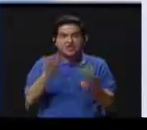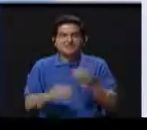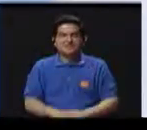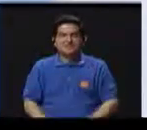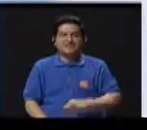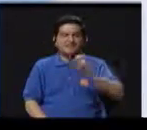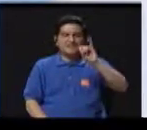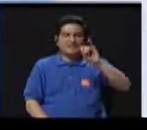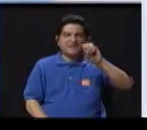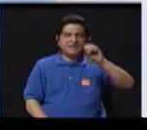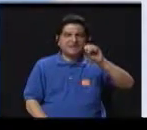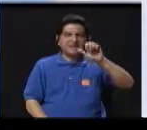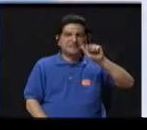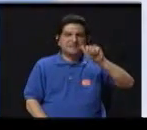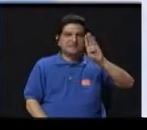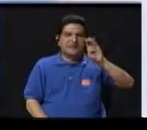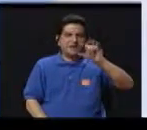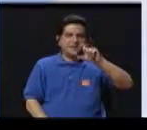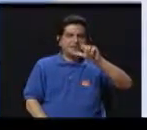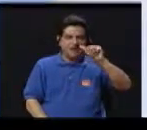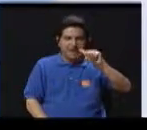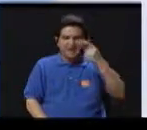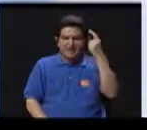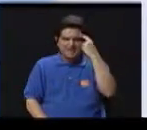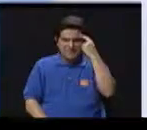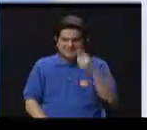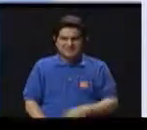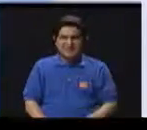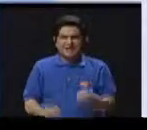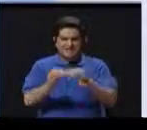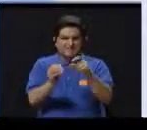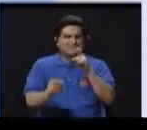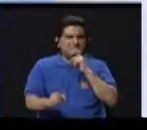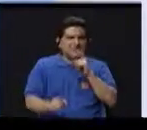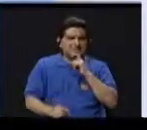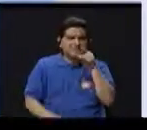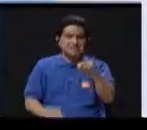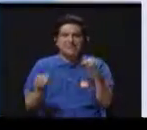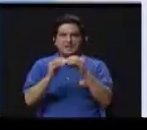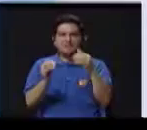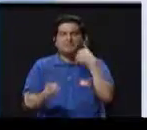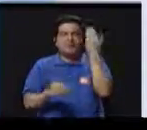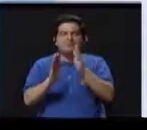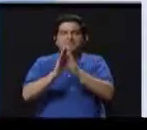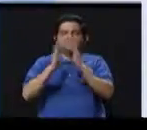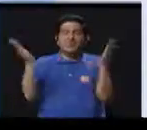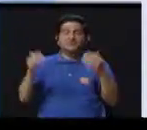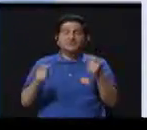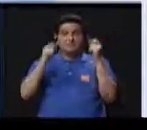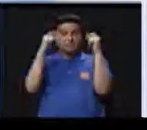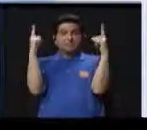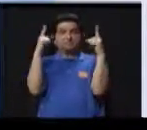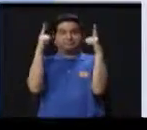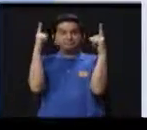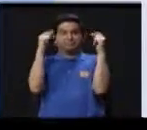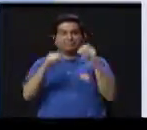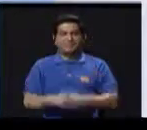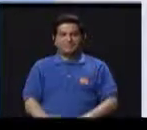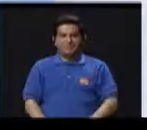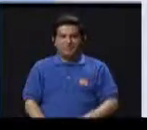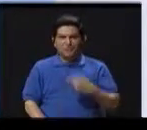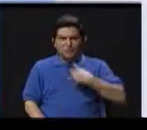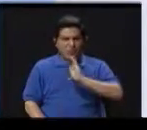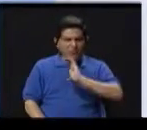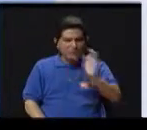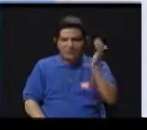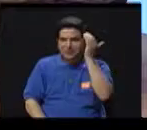digamos, Isabela, que creíamos que era la que nos iba a costar más, al final fue claro. la que más se abrió y sí, entonces nos sorprendió mucho porque uno,